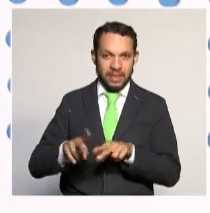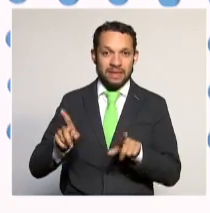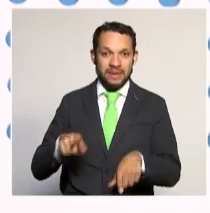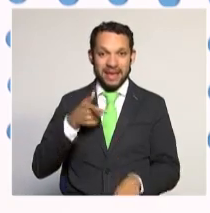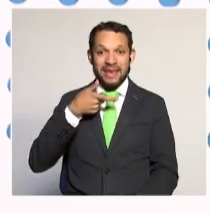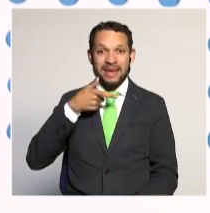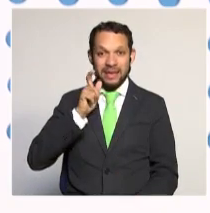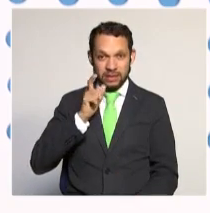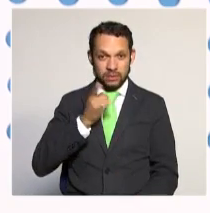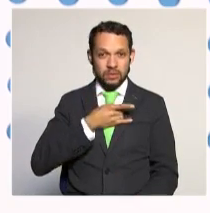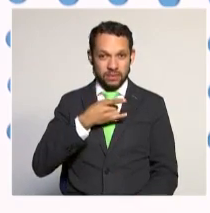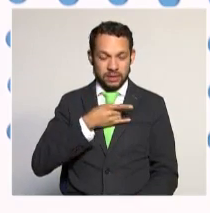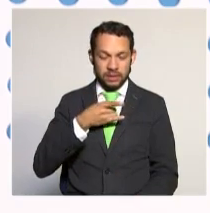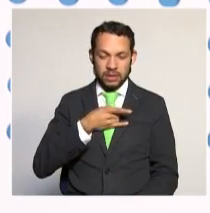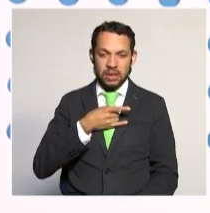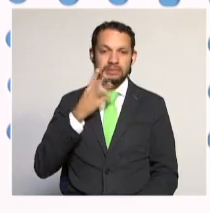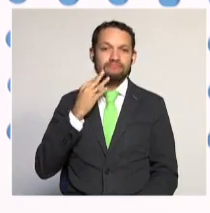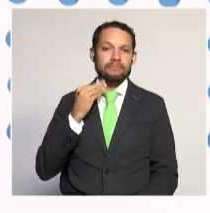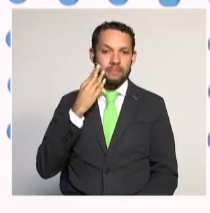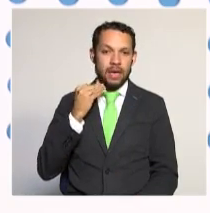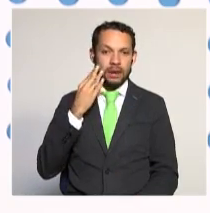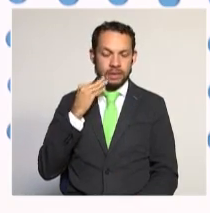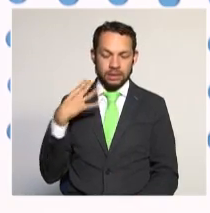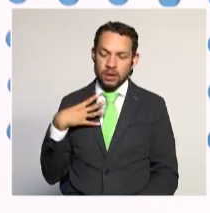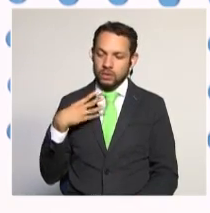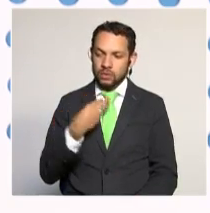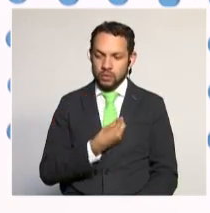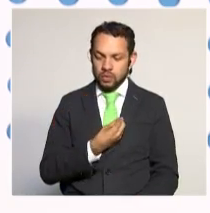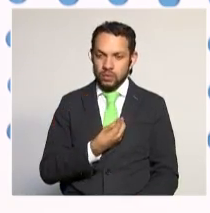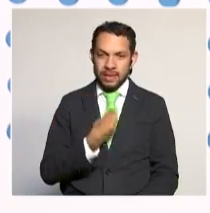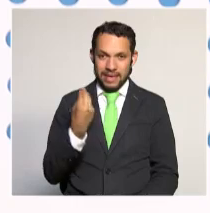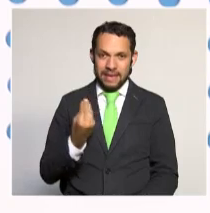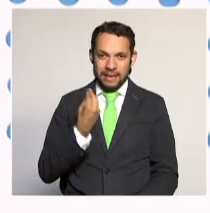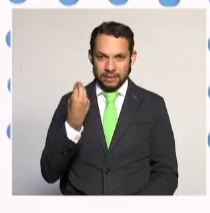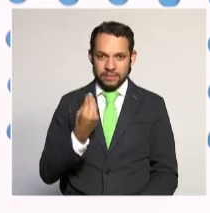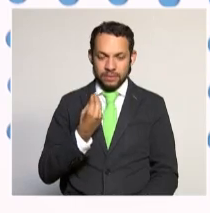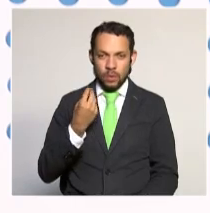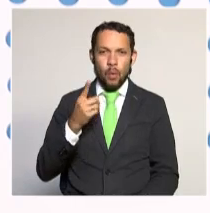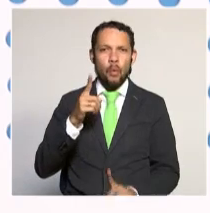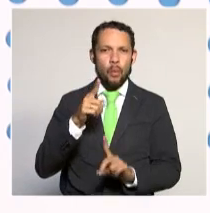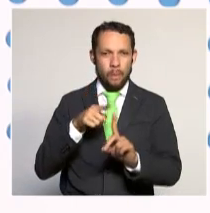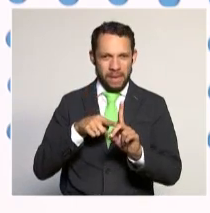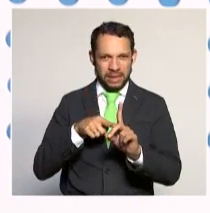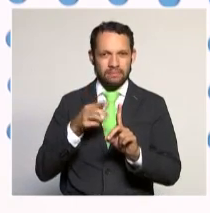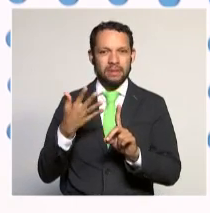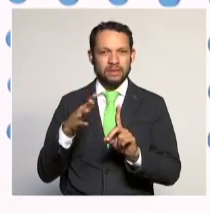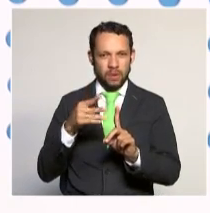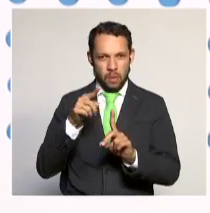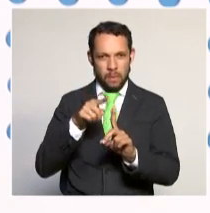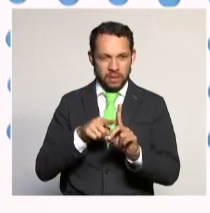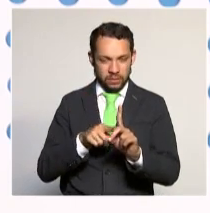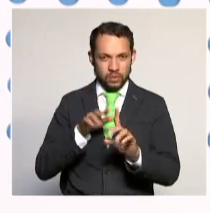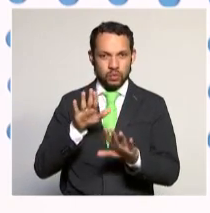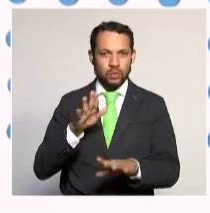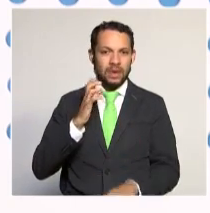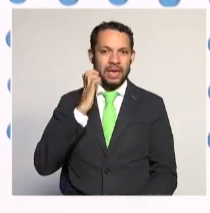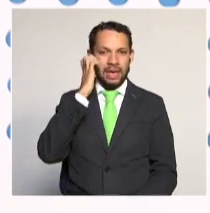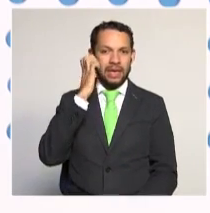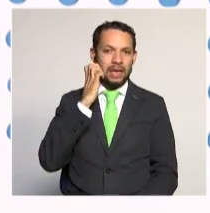Caldas, vamos a presentar en un mes y medio aproximadamente en Bruselas, en